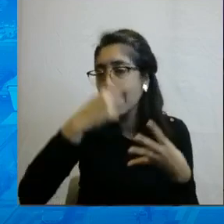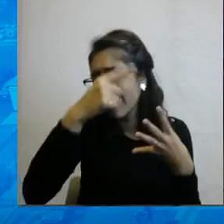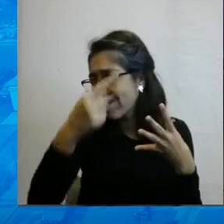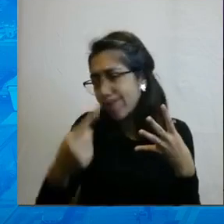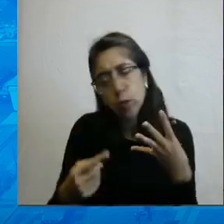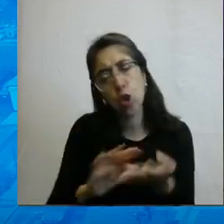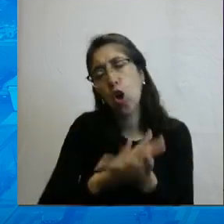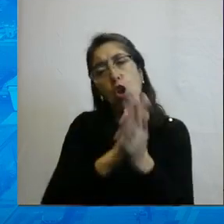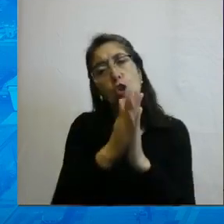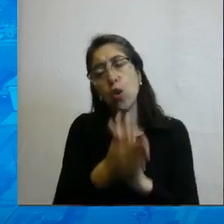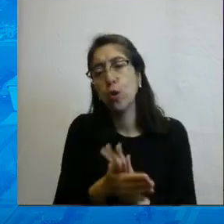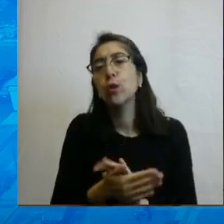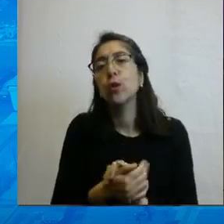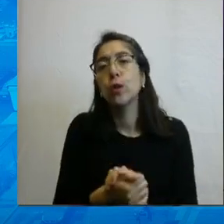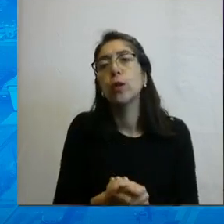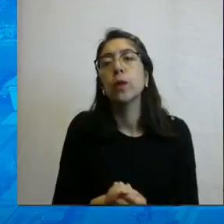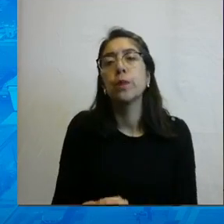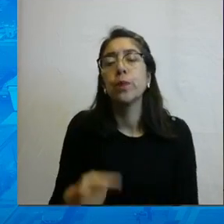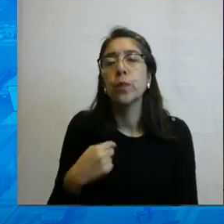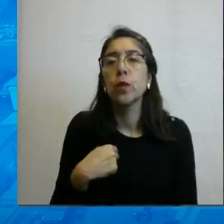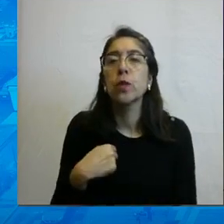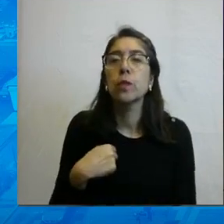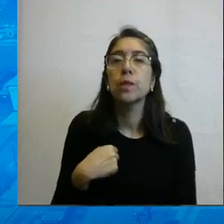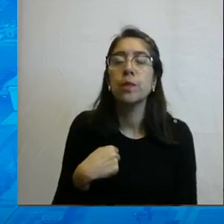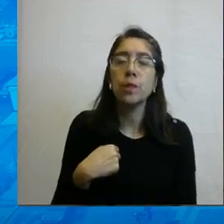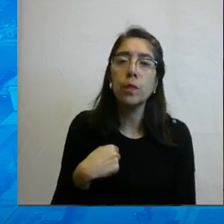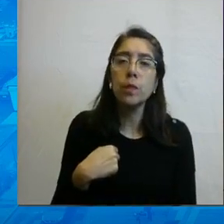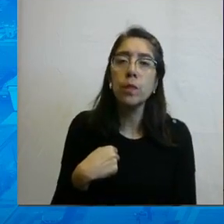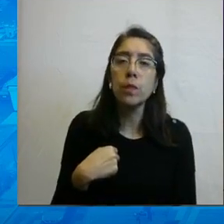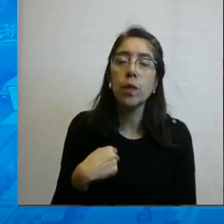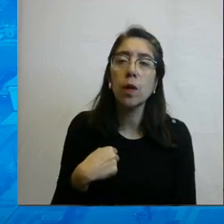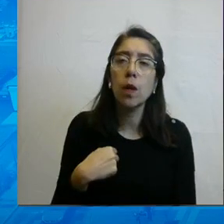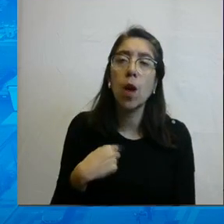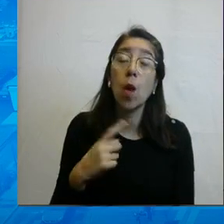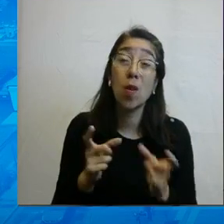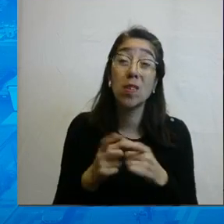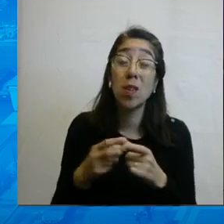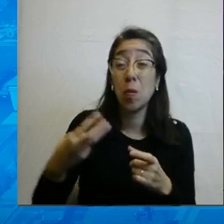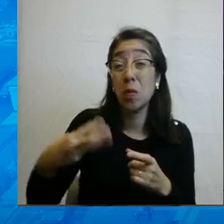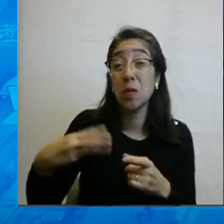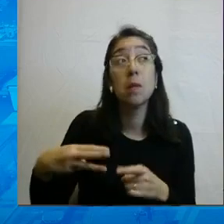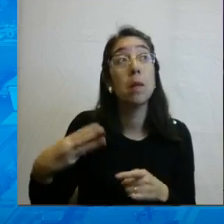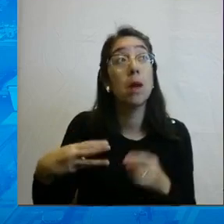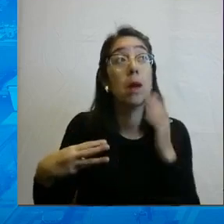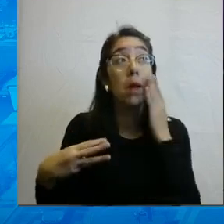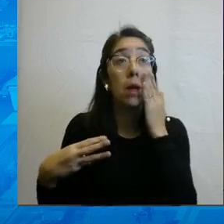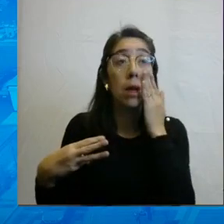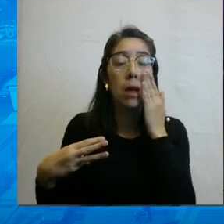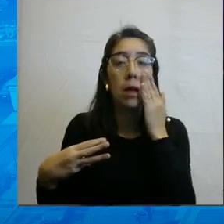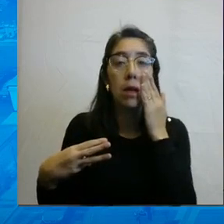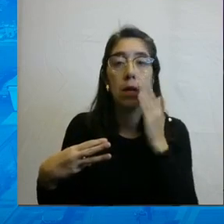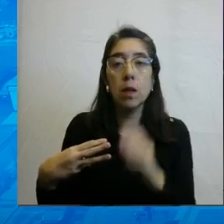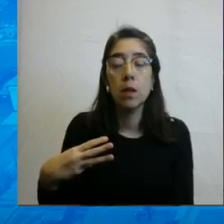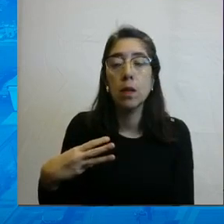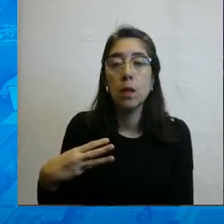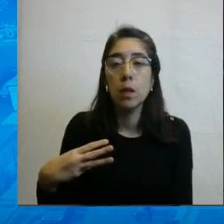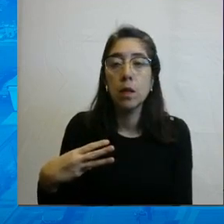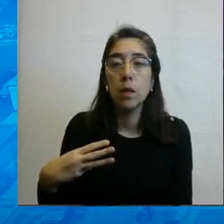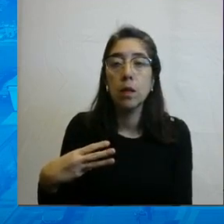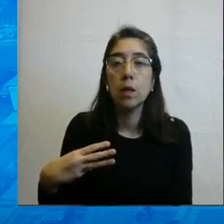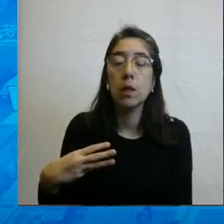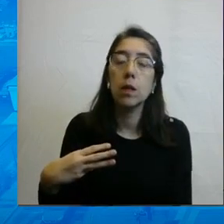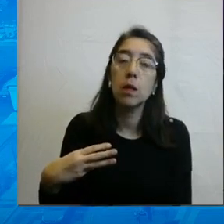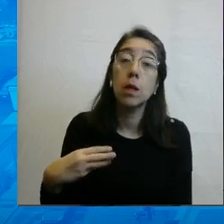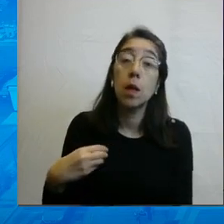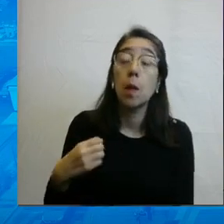público, es prudente que podamos, como Consejo Municipal, y al menos por parte de la Administración está toda la voluntad,